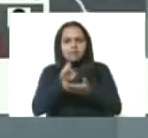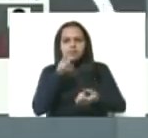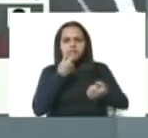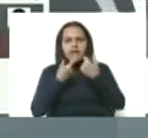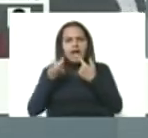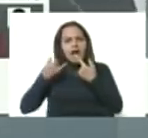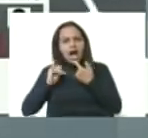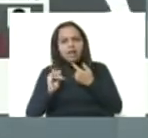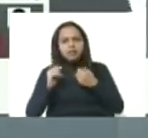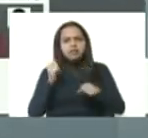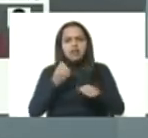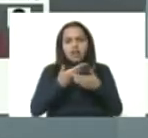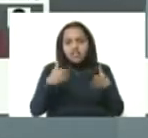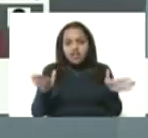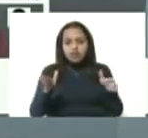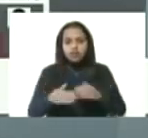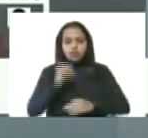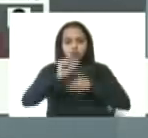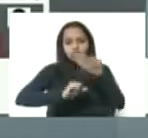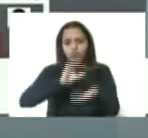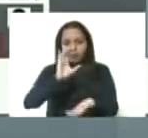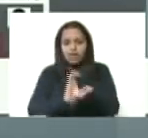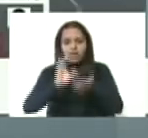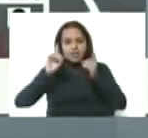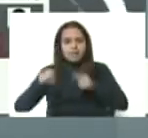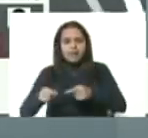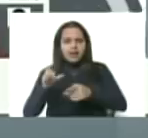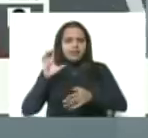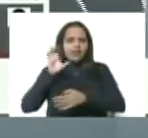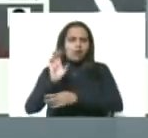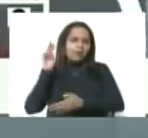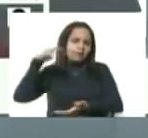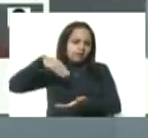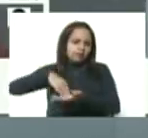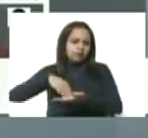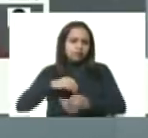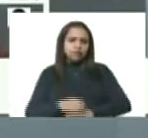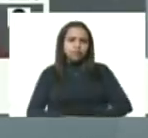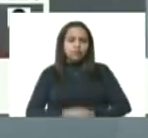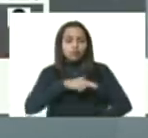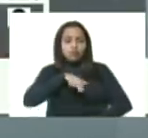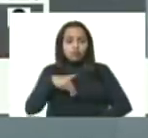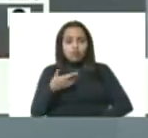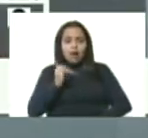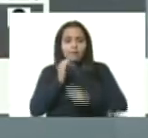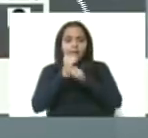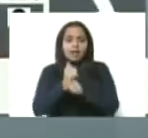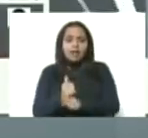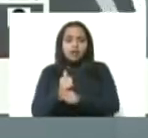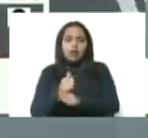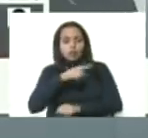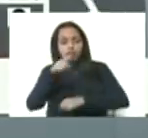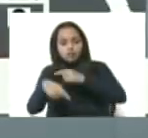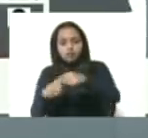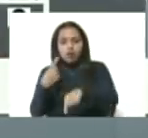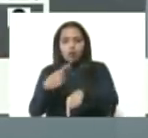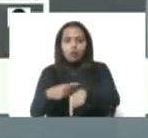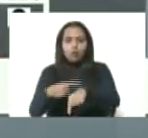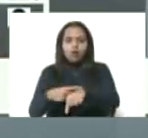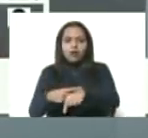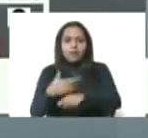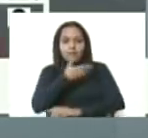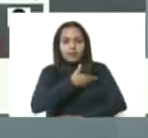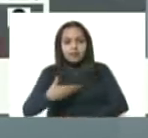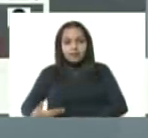mantengan activos tanto en la ciudad capital como en el estado Miranda. Estamos a la espera que en las próximas horas el